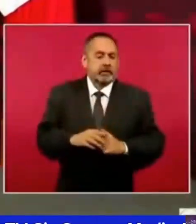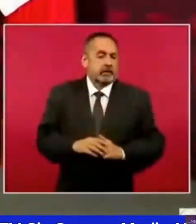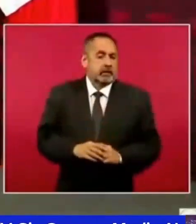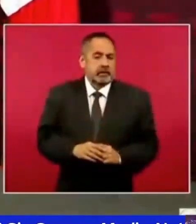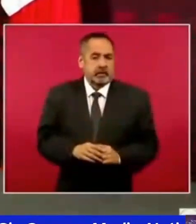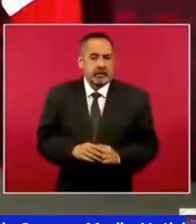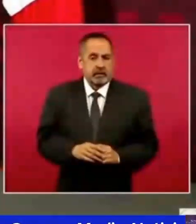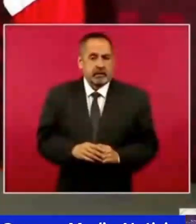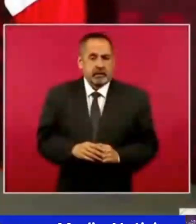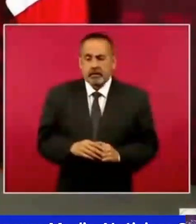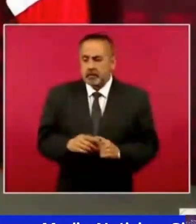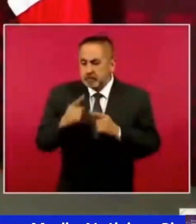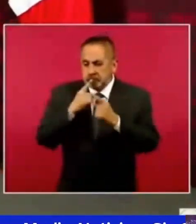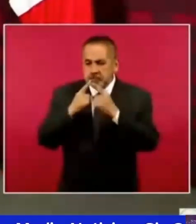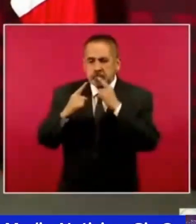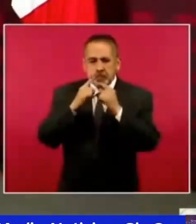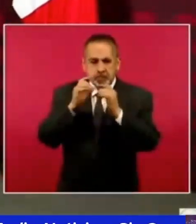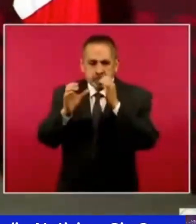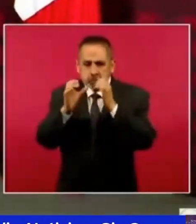que mediante el diálogo